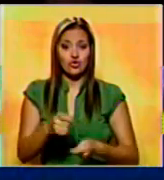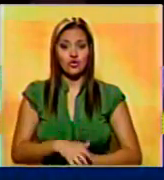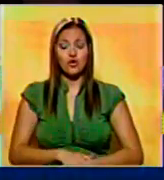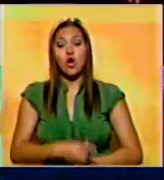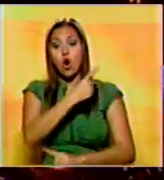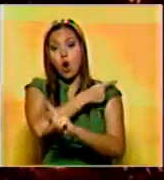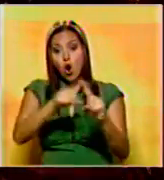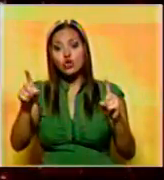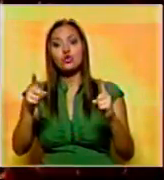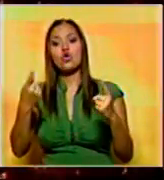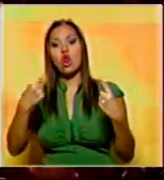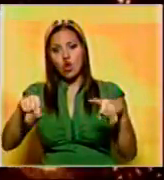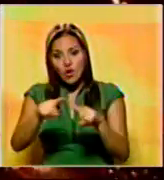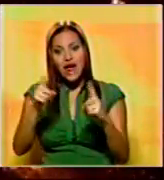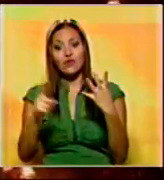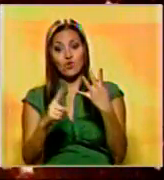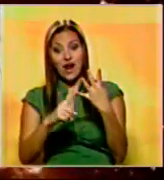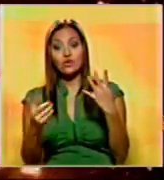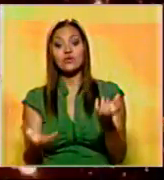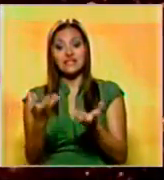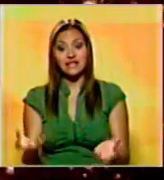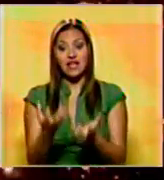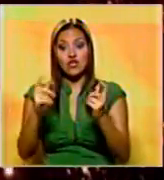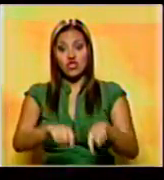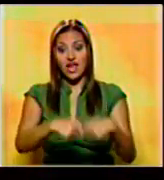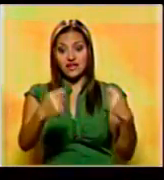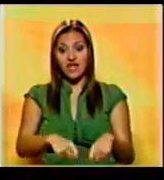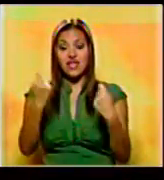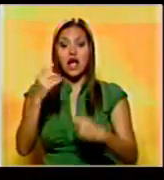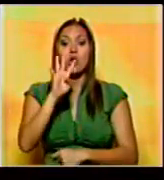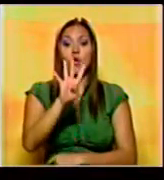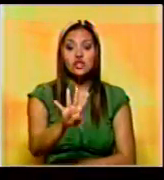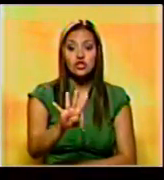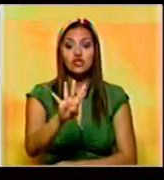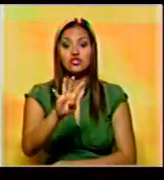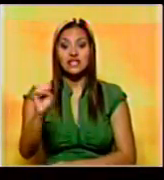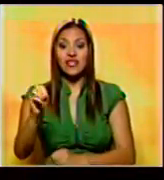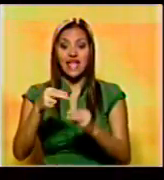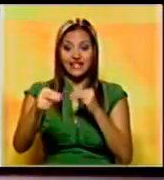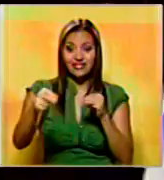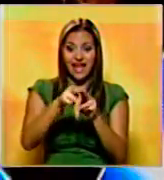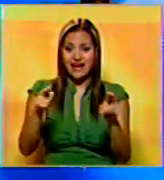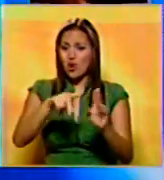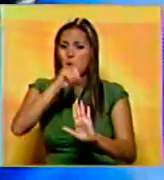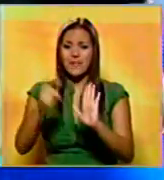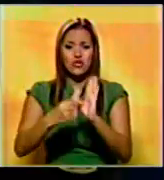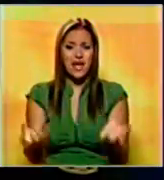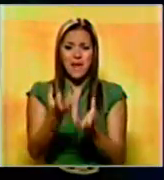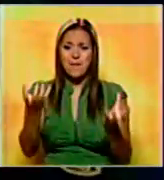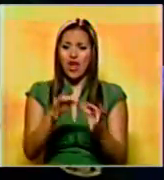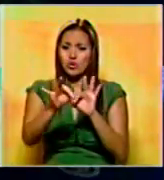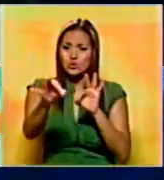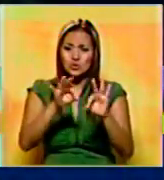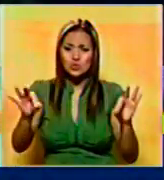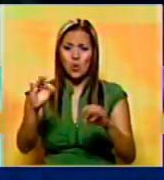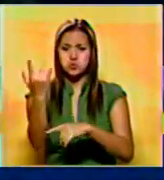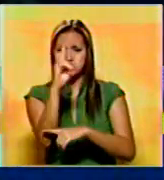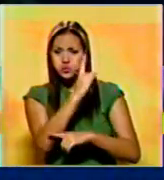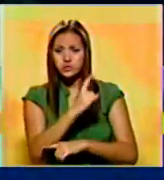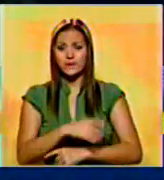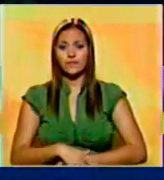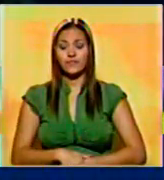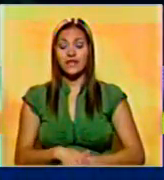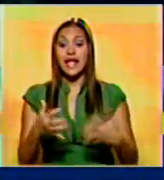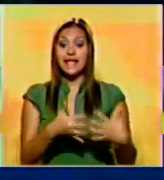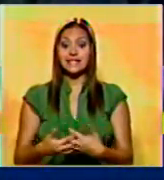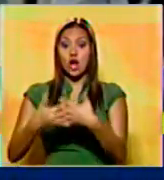otro incendio se propaga y han destruido 400 hectáreas. En Estados Unidos, la policía